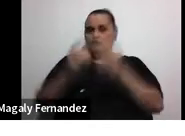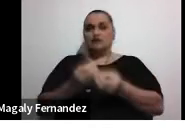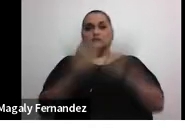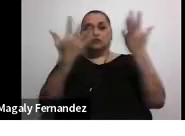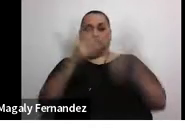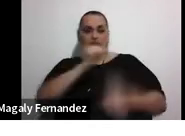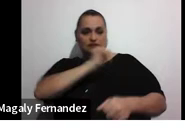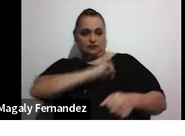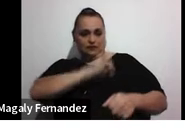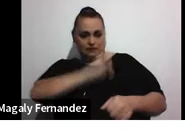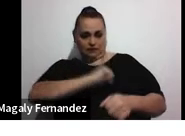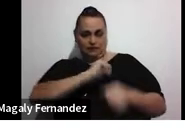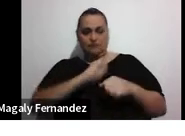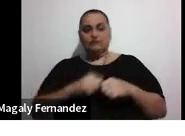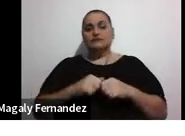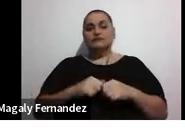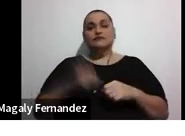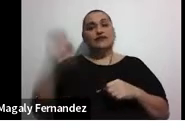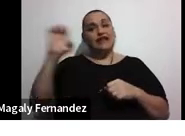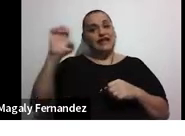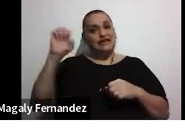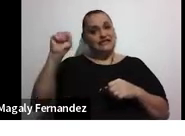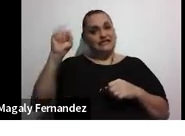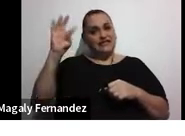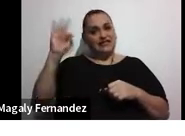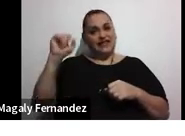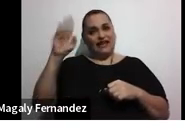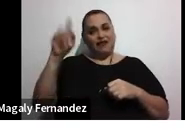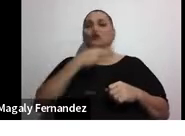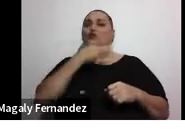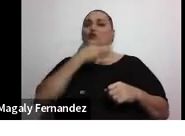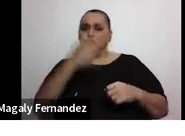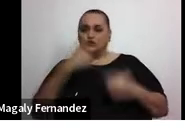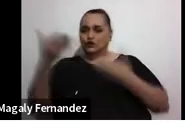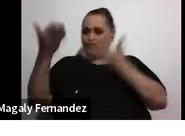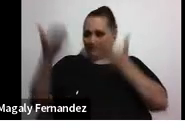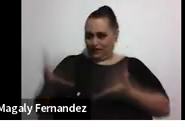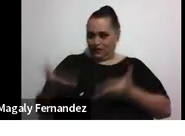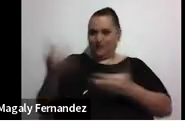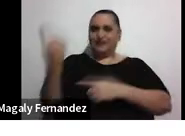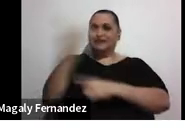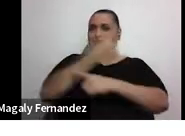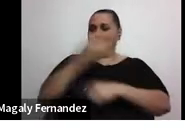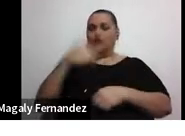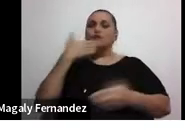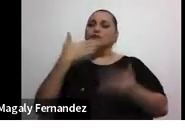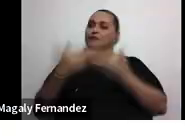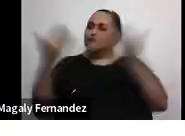privadas. Esteban, es un gusto contar con tu presencia el día de hoy. Bienvenido.